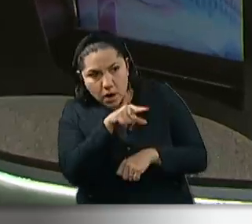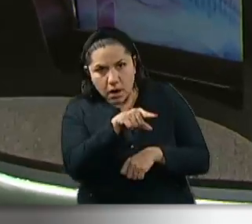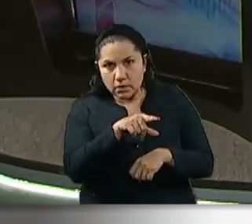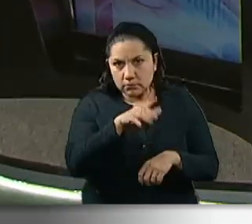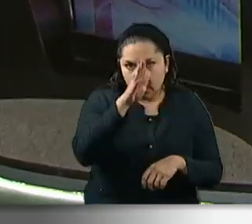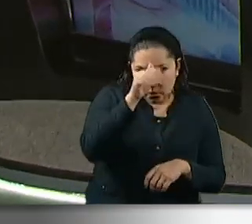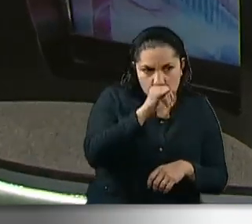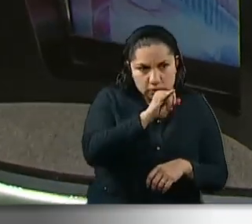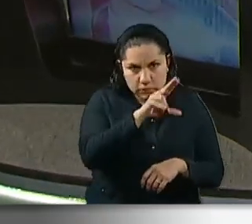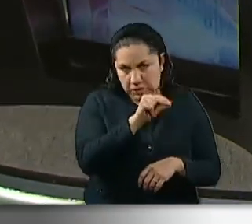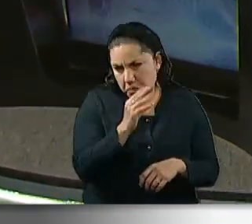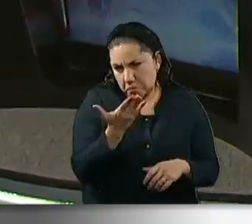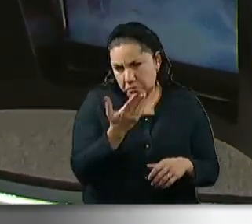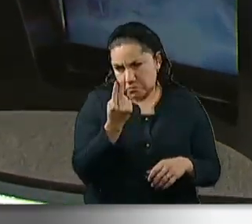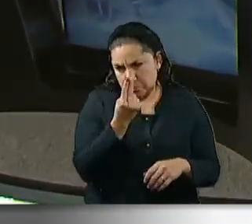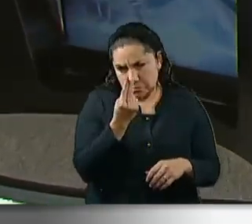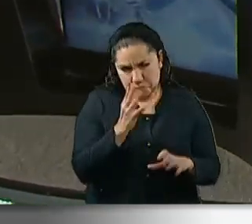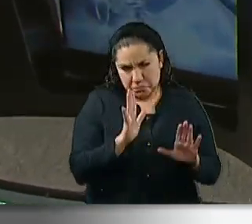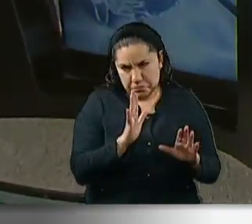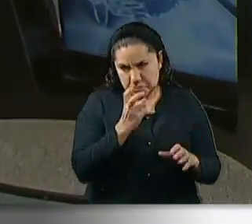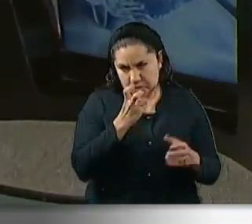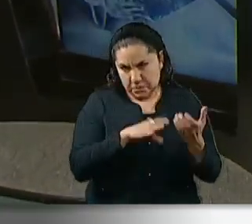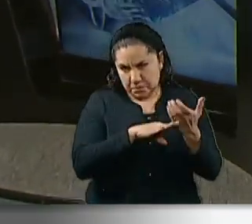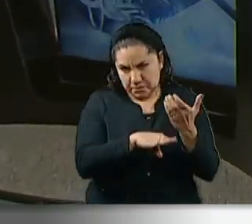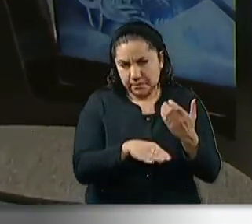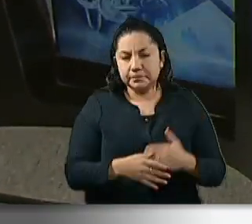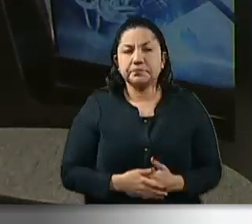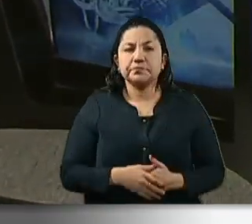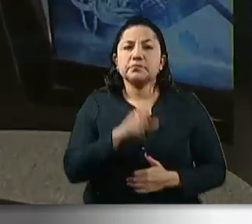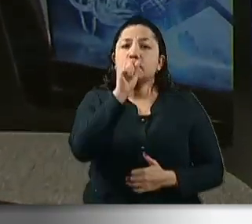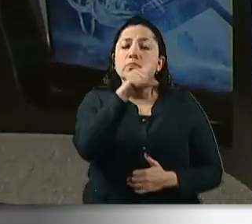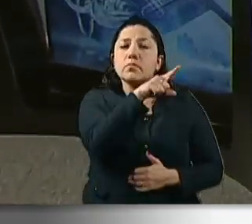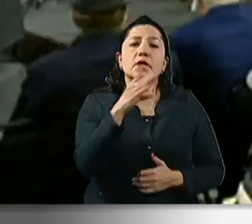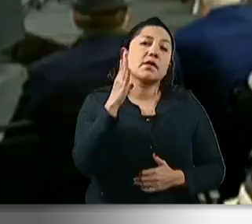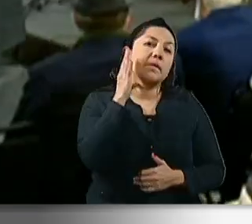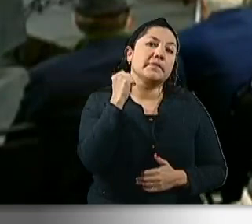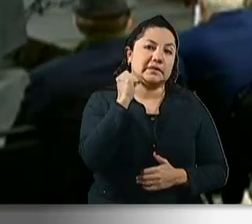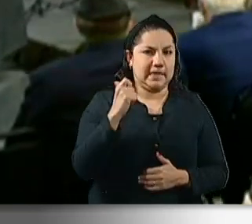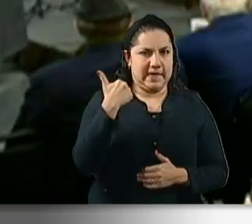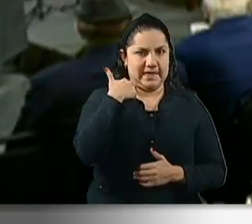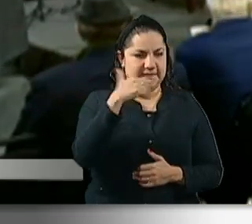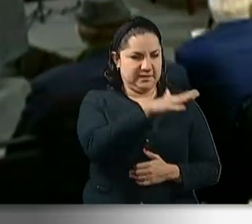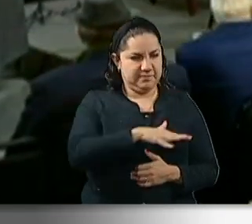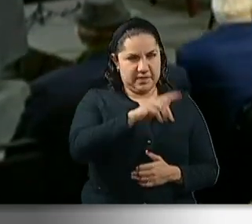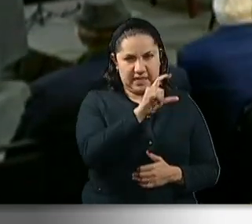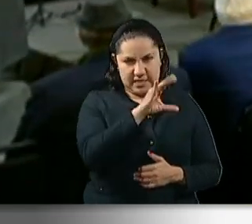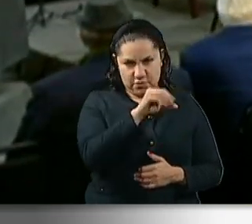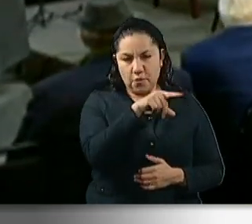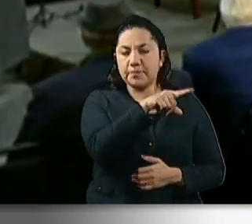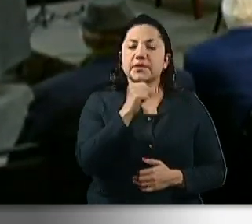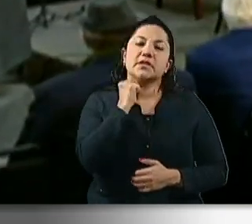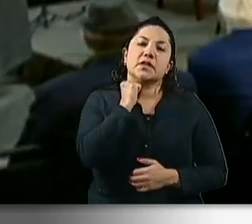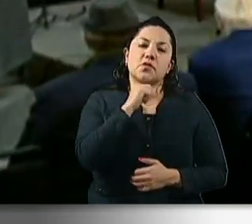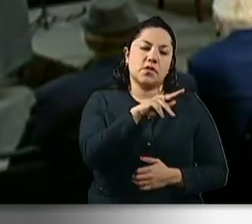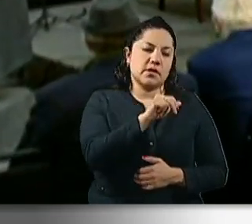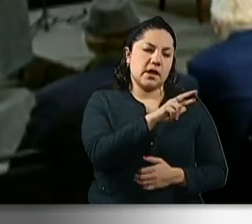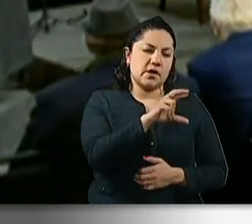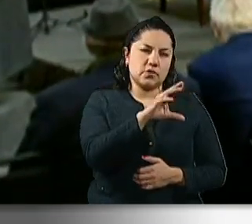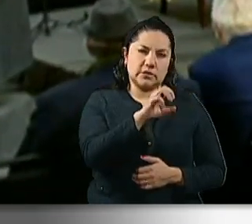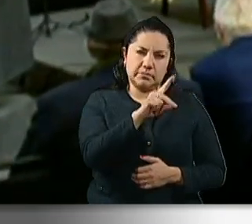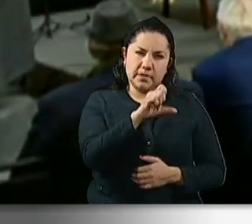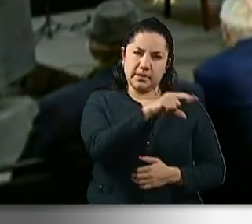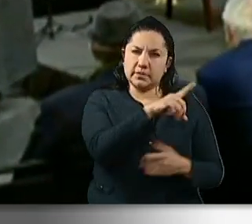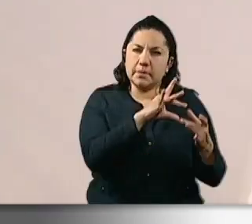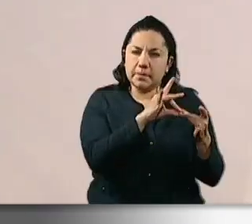también en el senado de la República pero en la vieja casona de xico tencatlán El senador José narro Céspedes encabezó un homenaje póstumo a líderes y